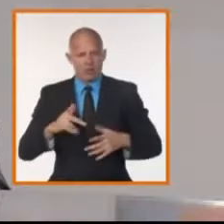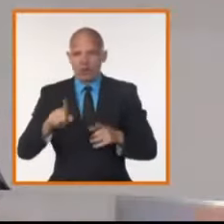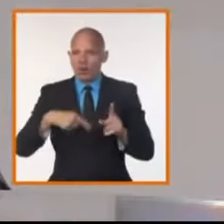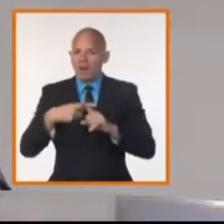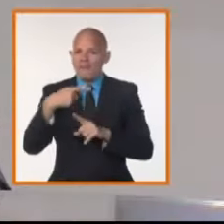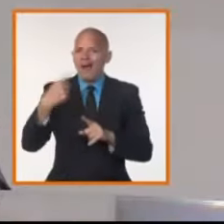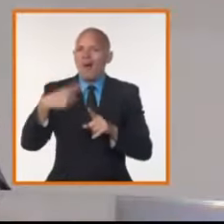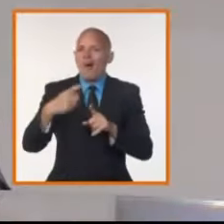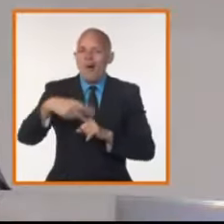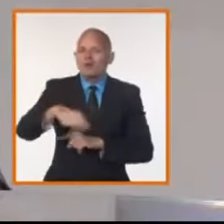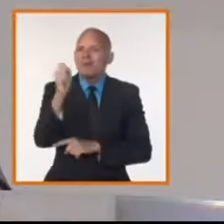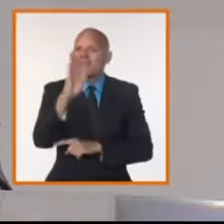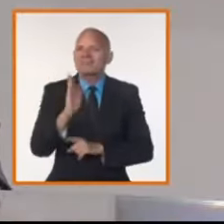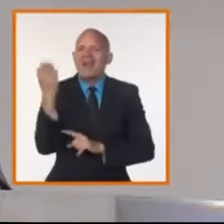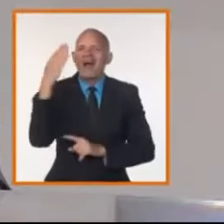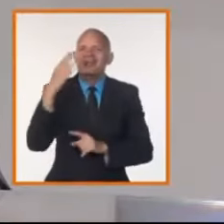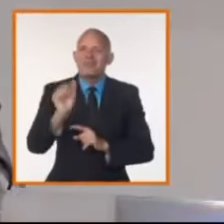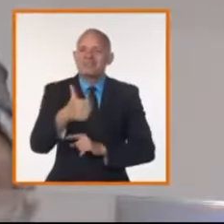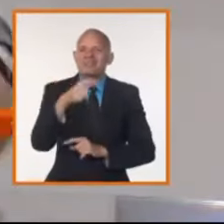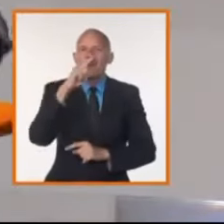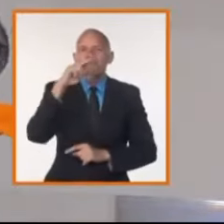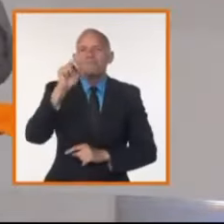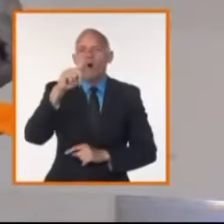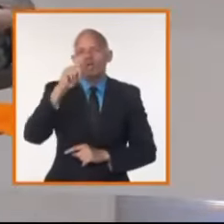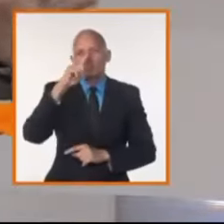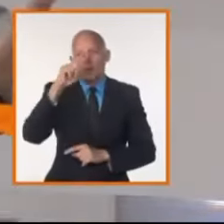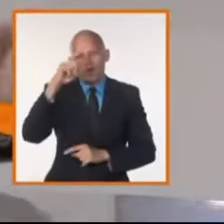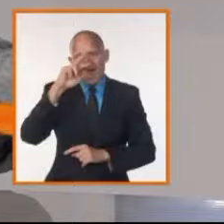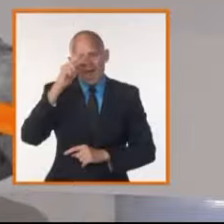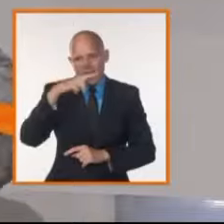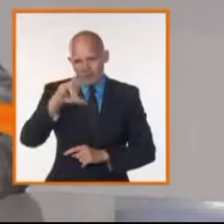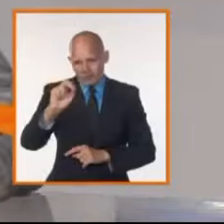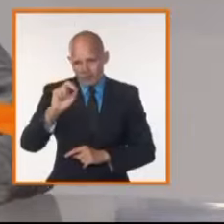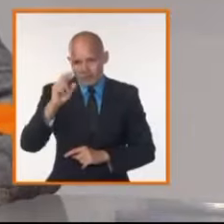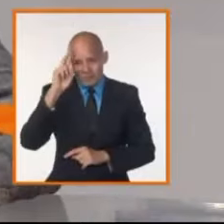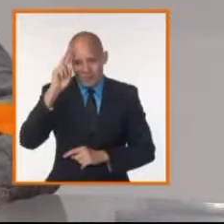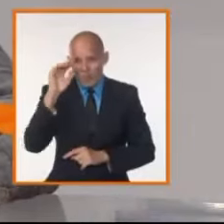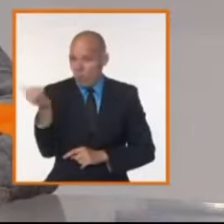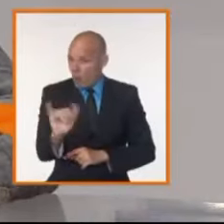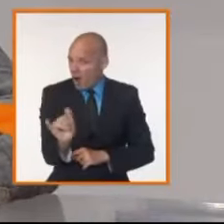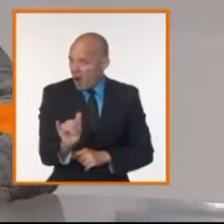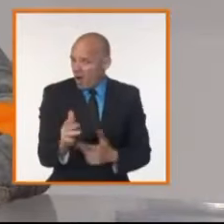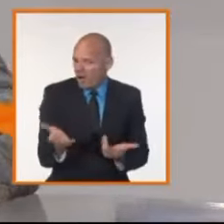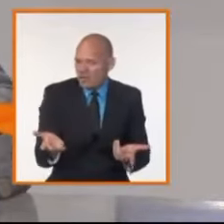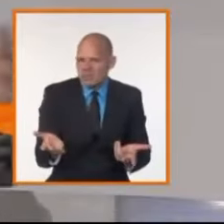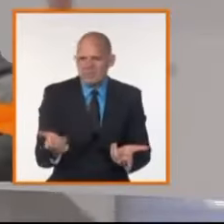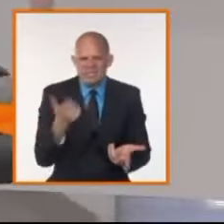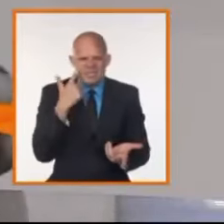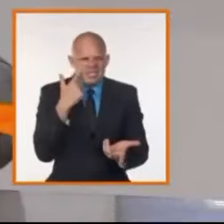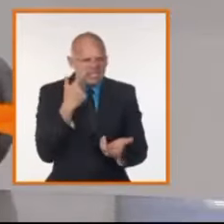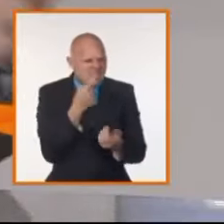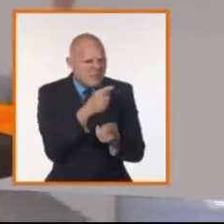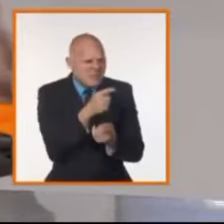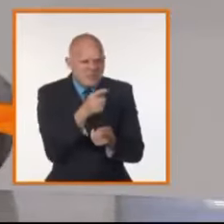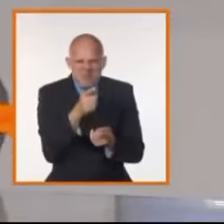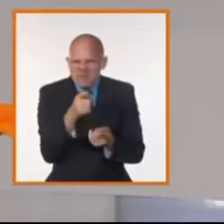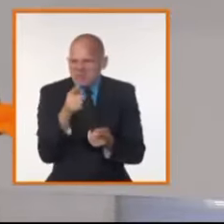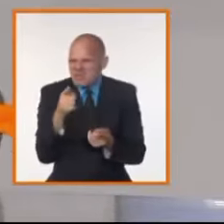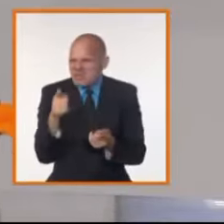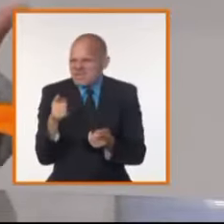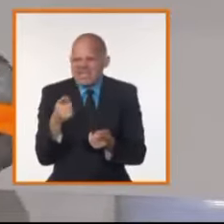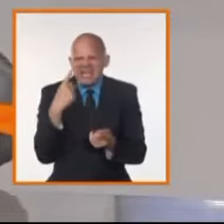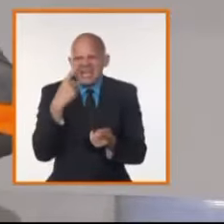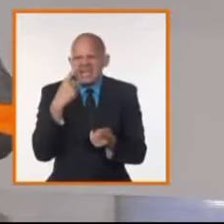otá con respecto al conflicto ucraniano sin duda lo hizo blanco de de muchas críticas de mucha